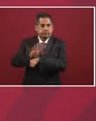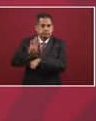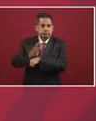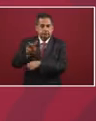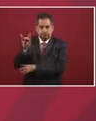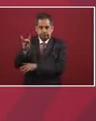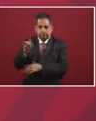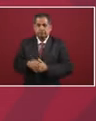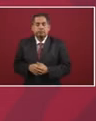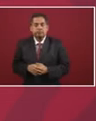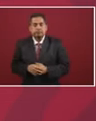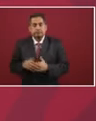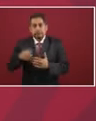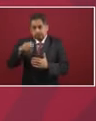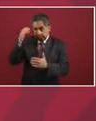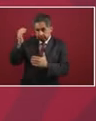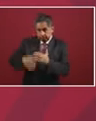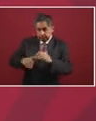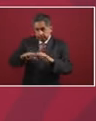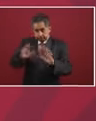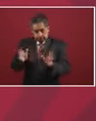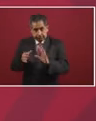terminar con este